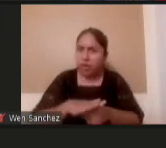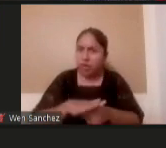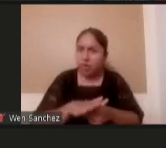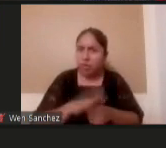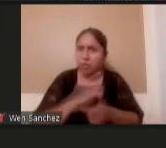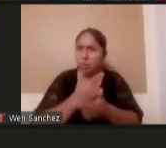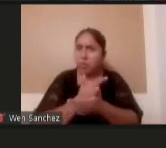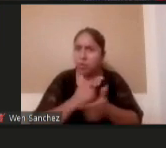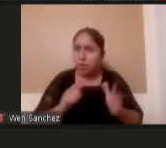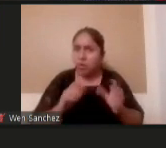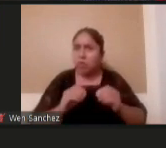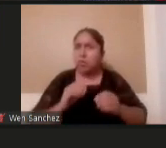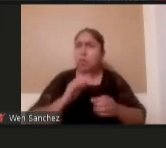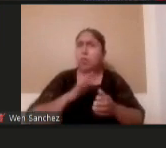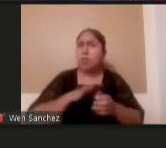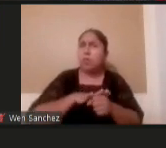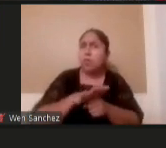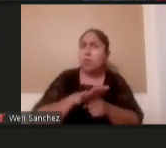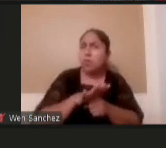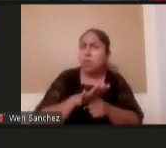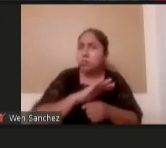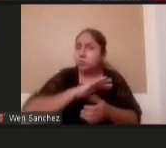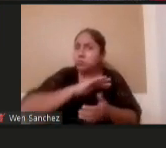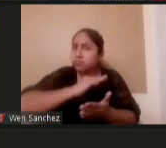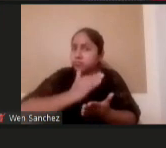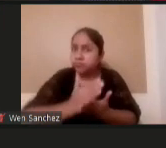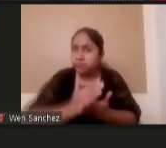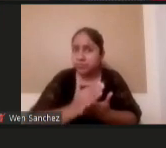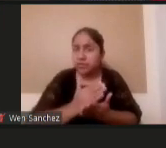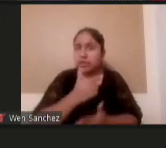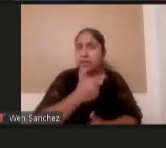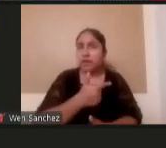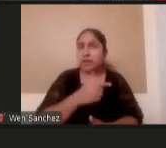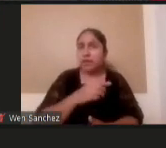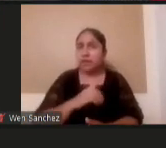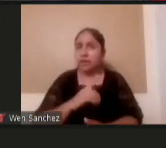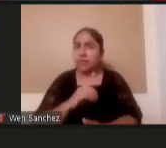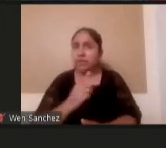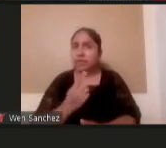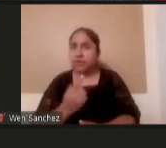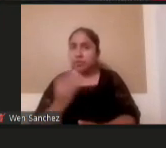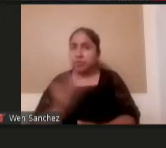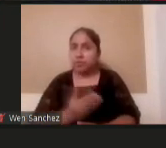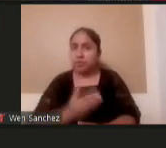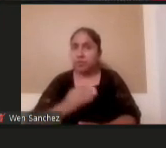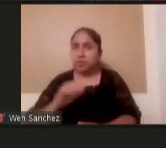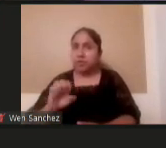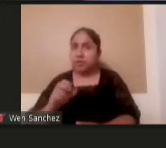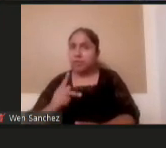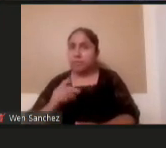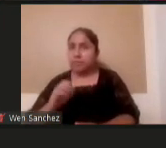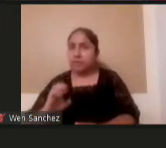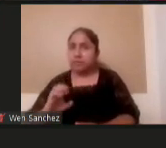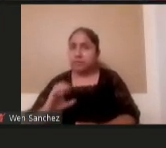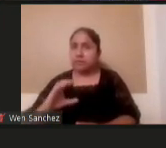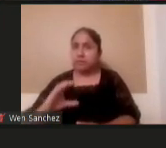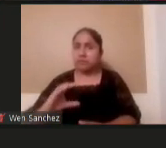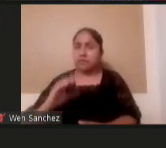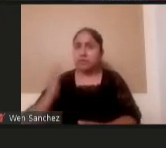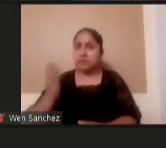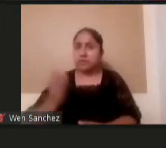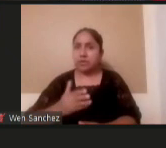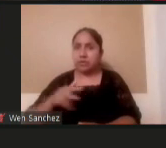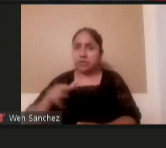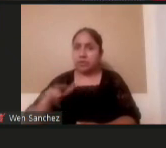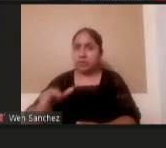números DGDU, / DPC, / APDU, /